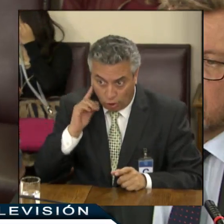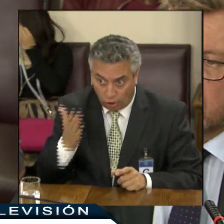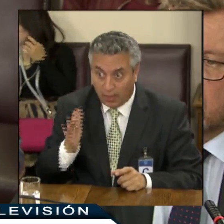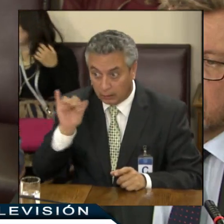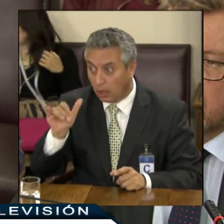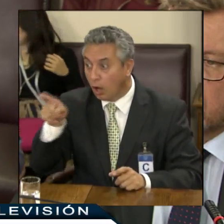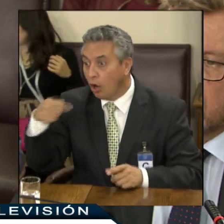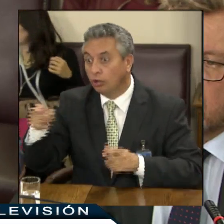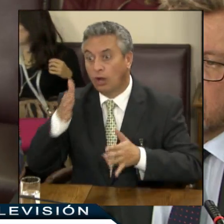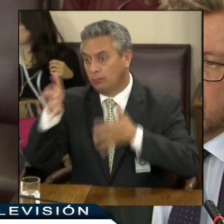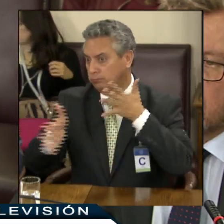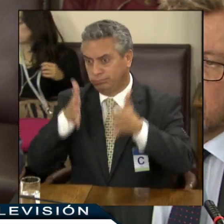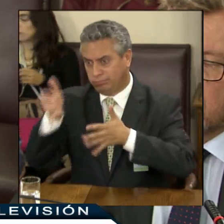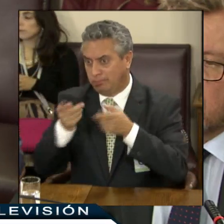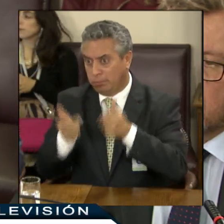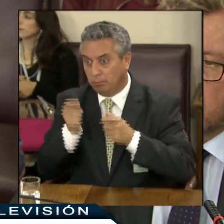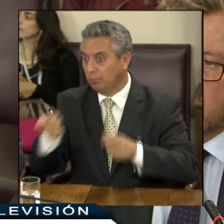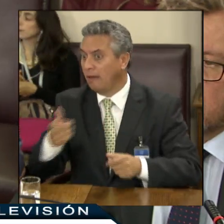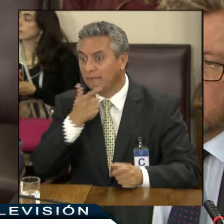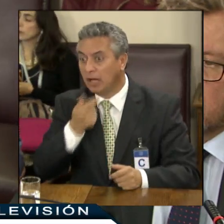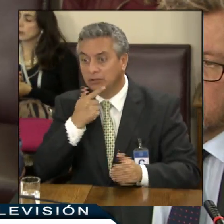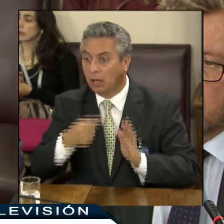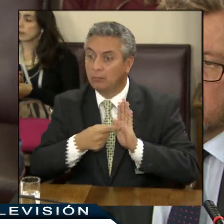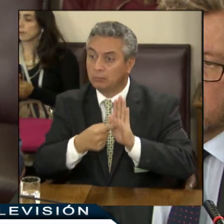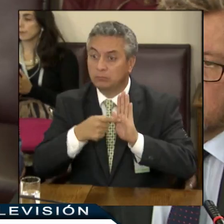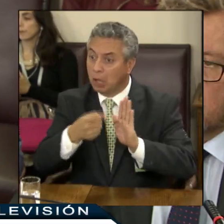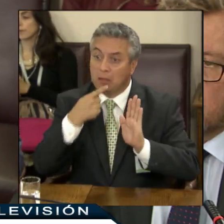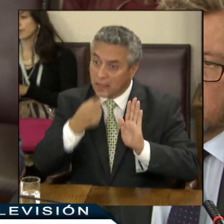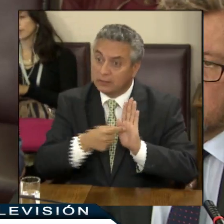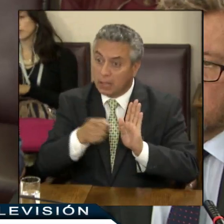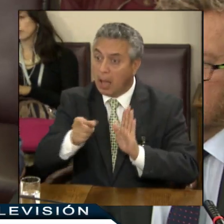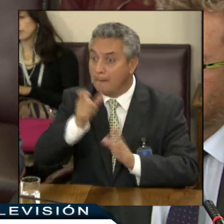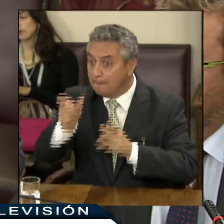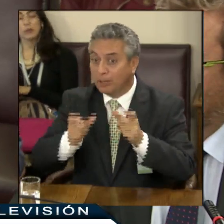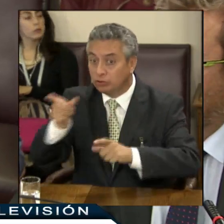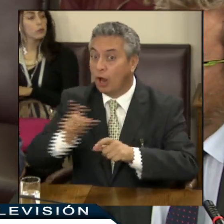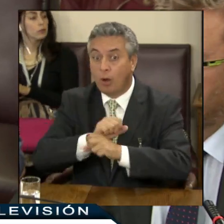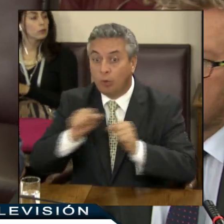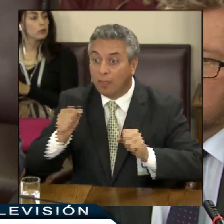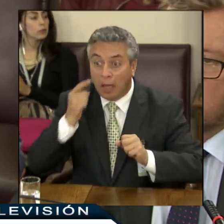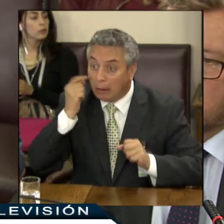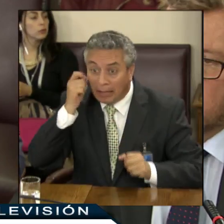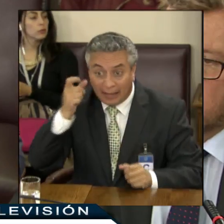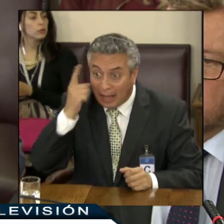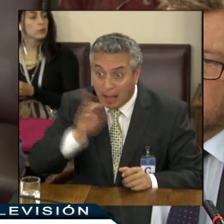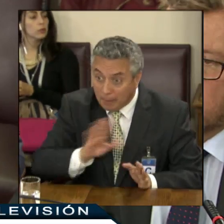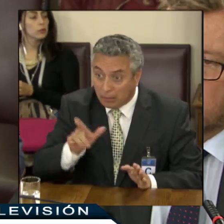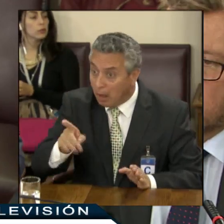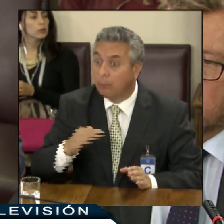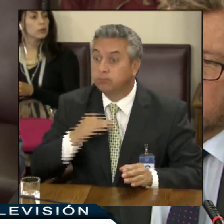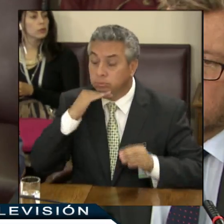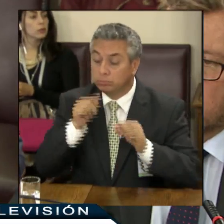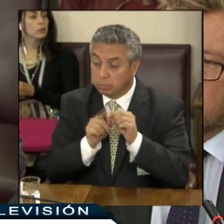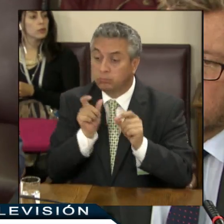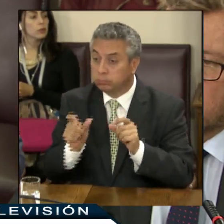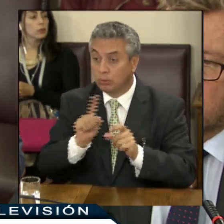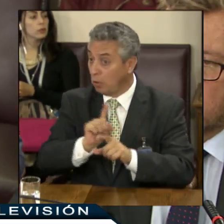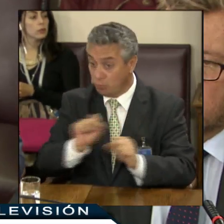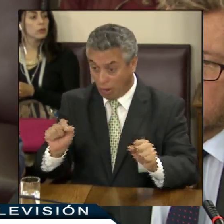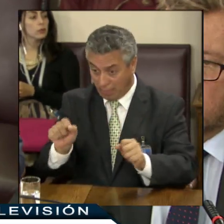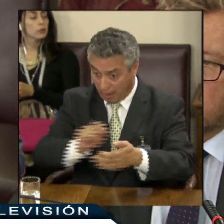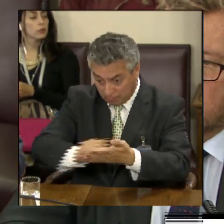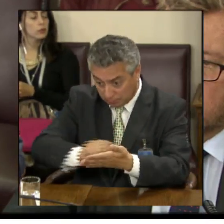chilena para hablante es sumamente fácil en todos los enunciados donde se señala las personas que no pueden darse a entender claramente bastaría con señalar a las personas que no